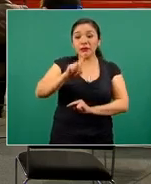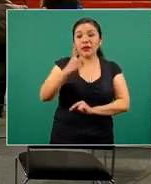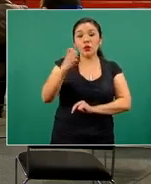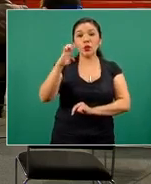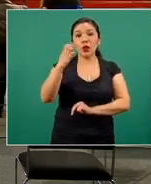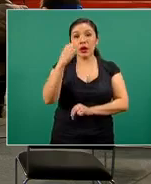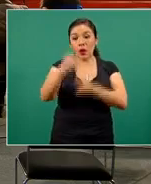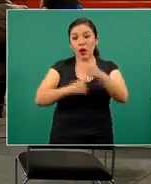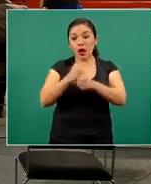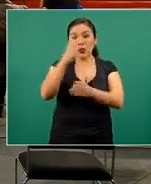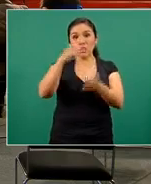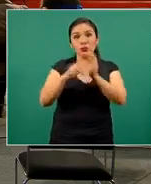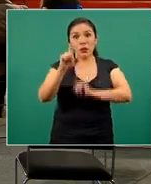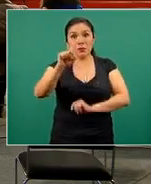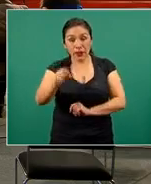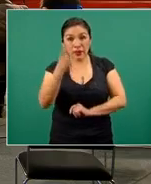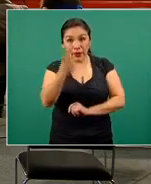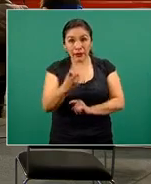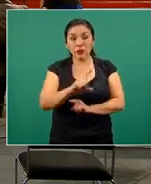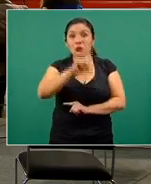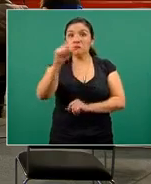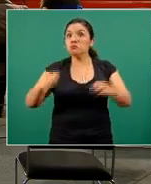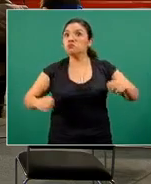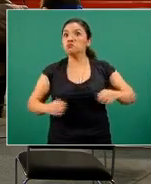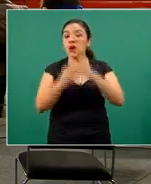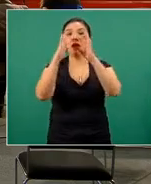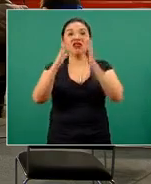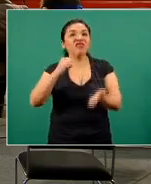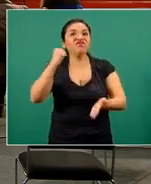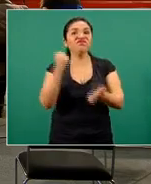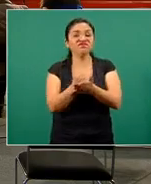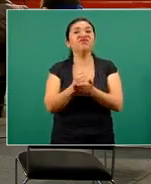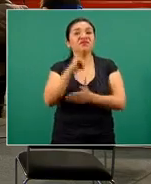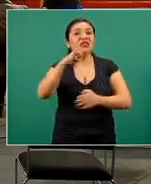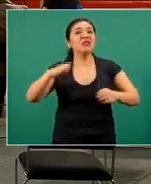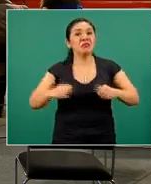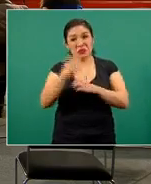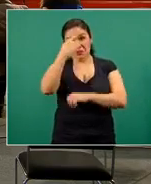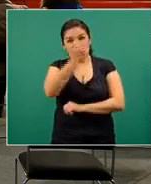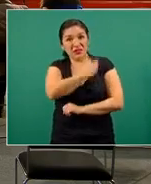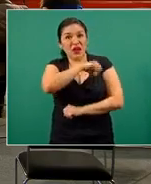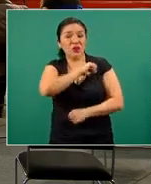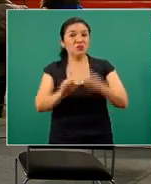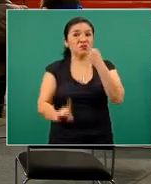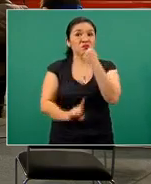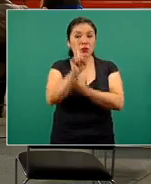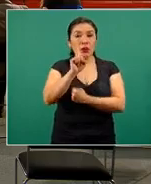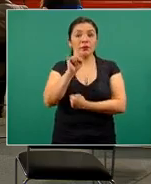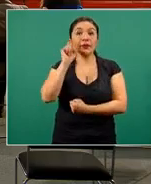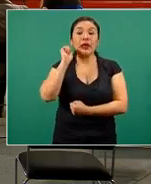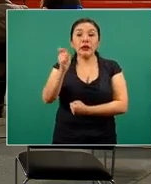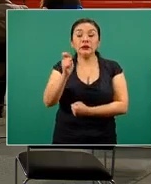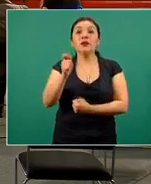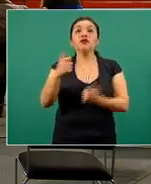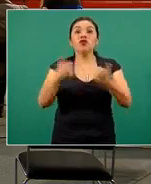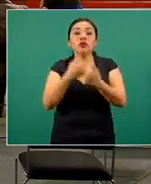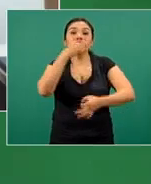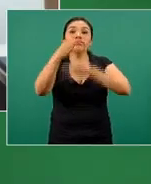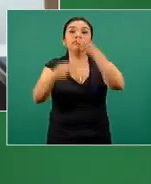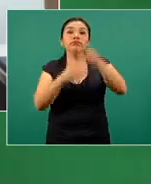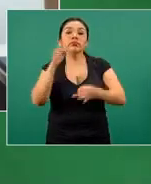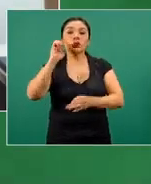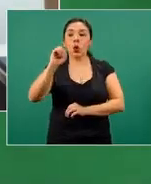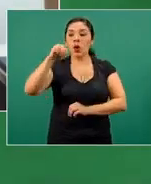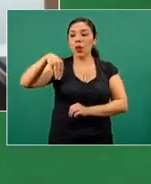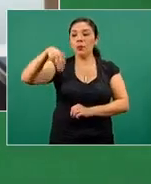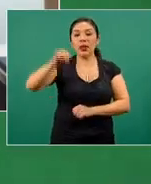del 2020, posterior a la declaratoria de emergencia de salud pública de importancia internacional emitida por la Organización